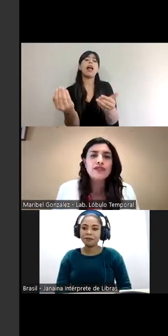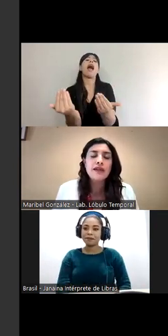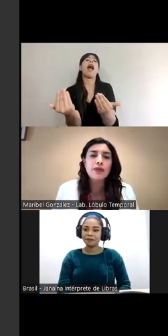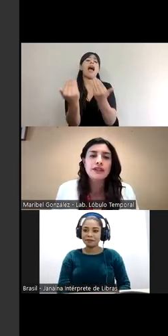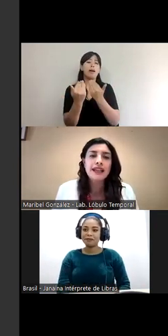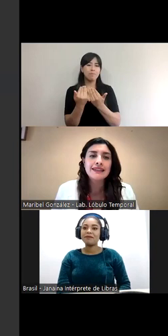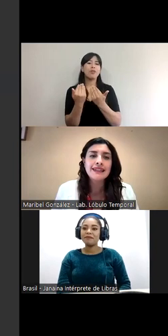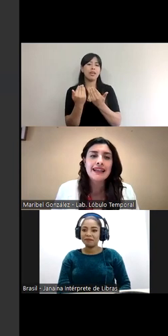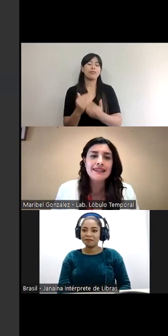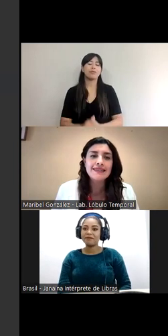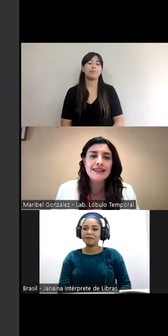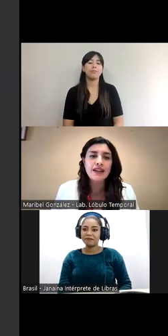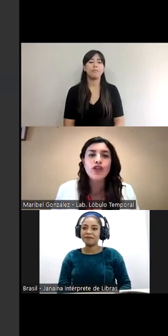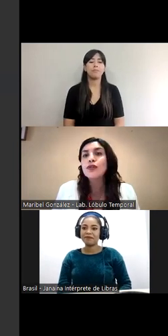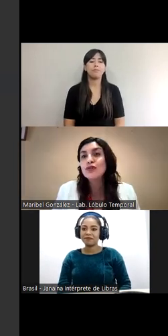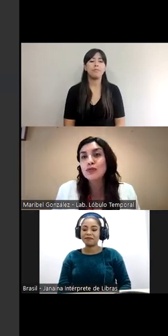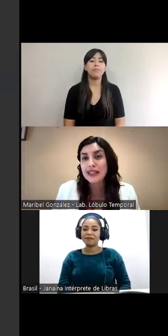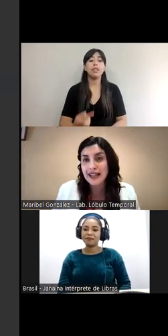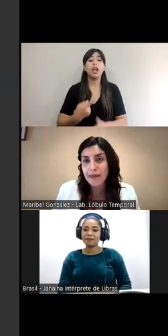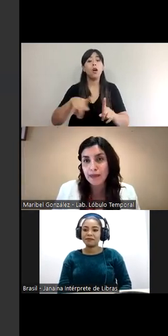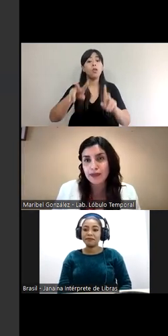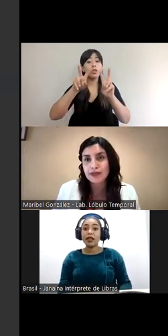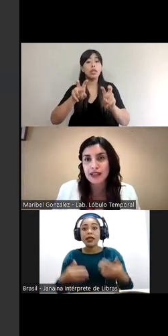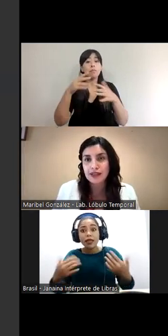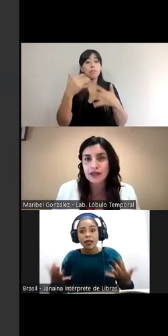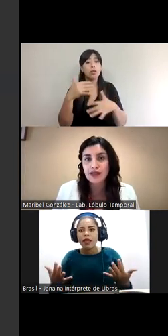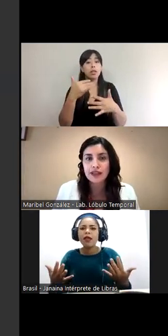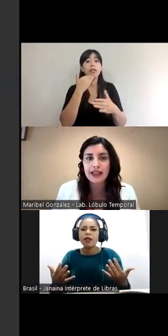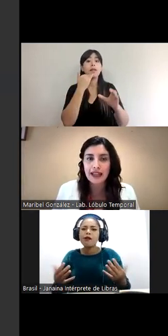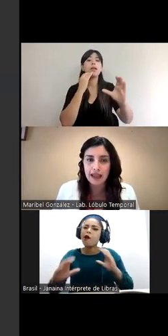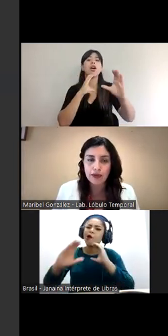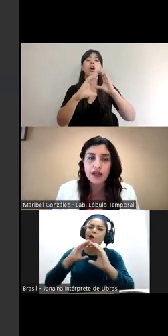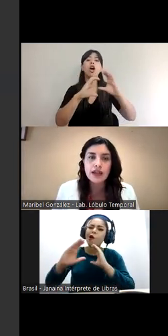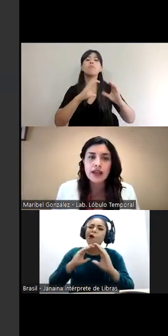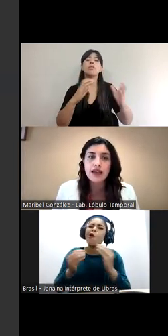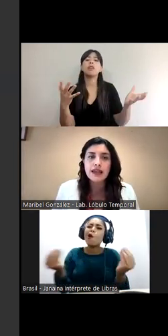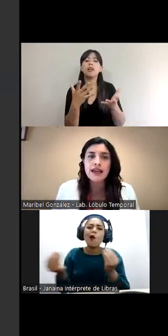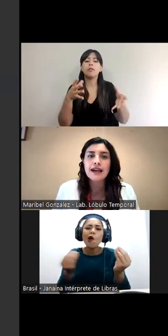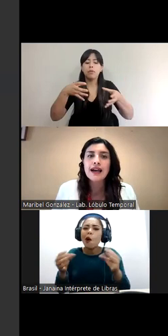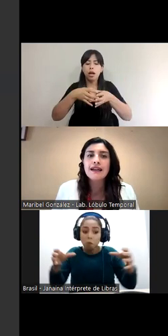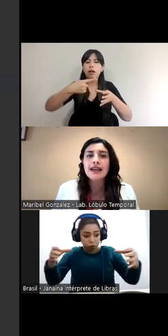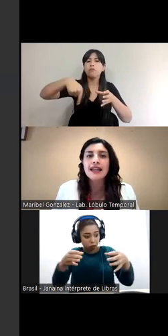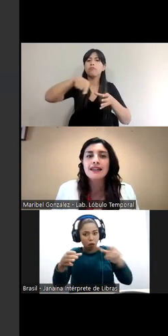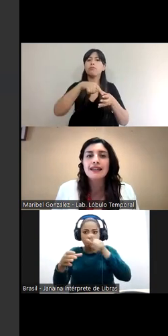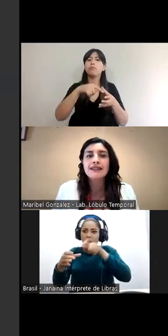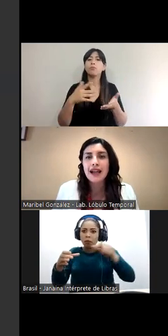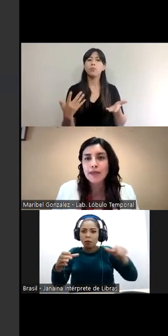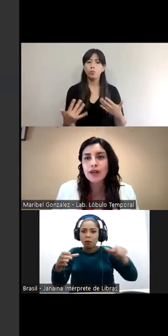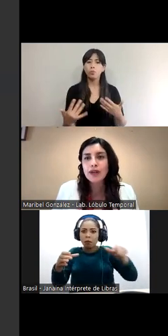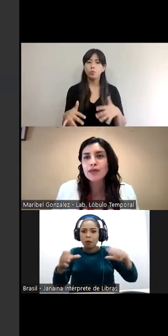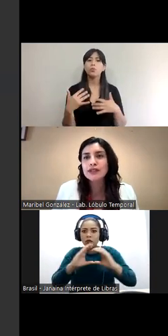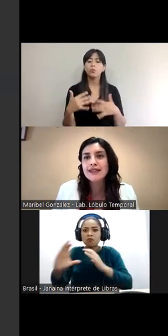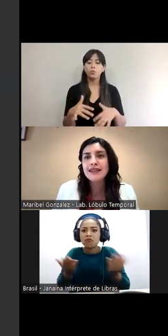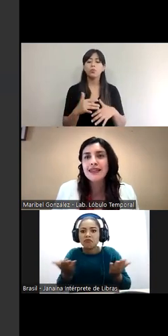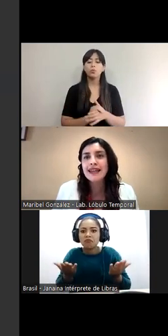Otra cosa importante es el cómo nos comunicamos dentro del equipo. Y acá destacamos